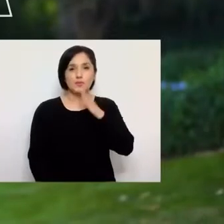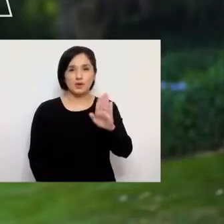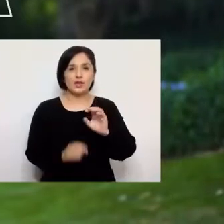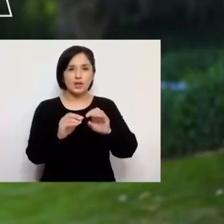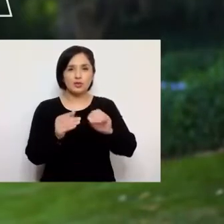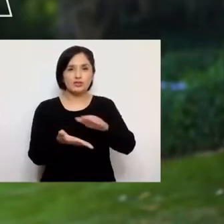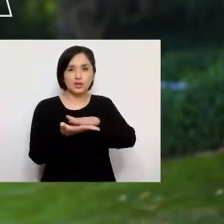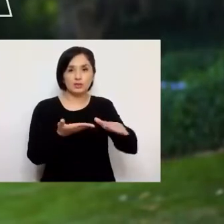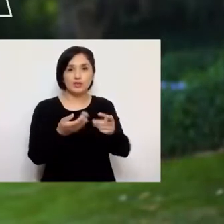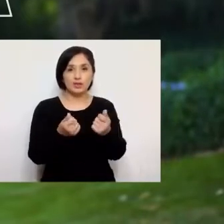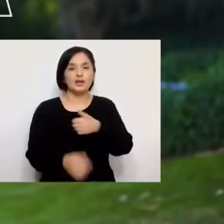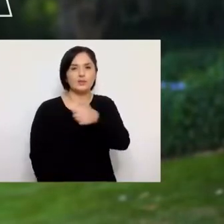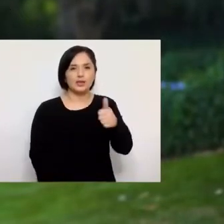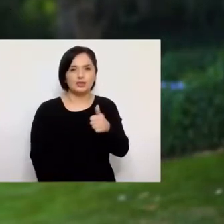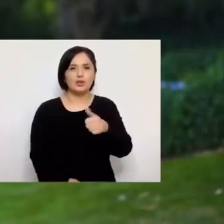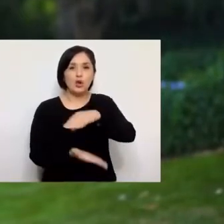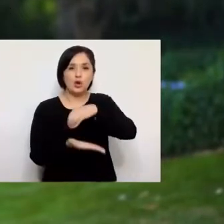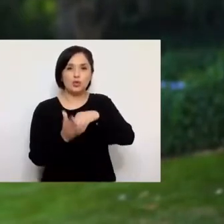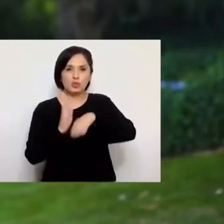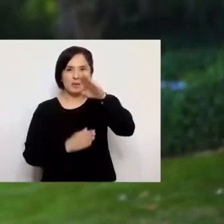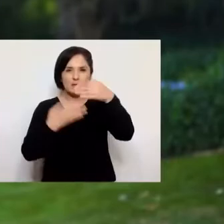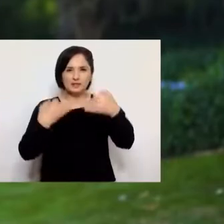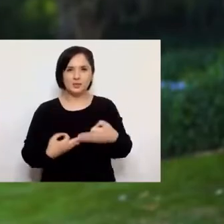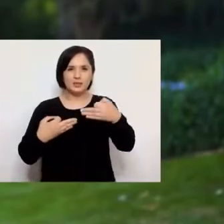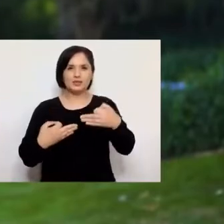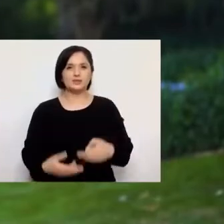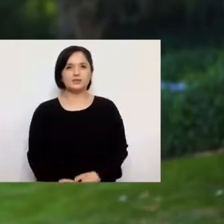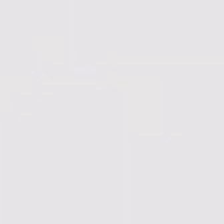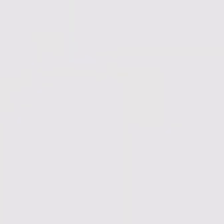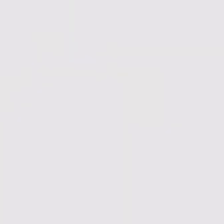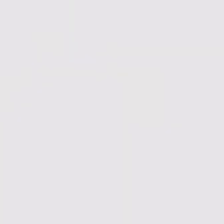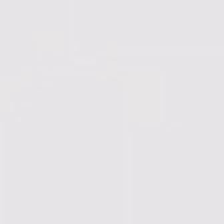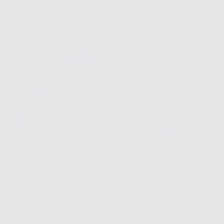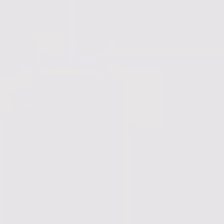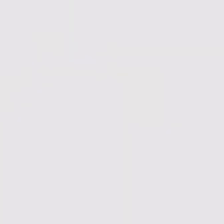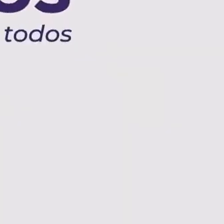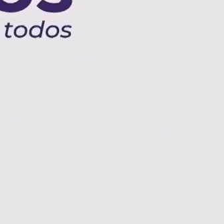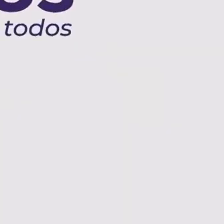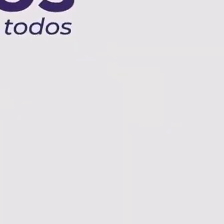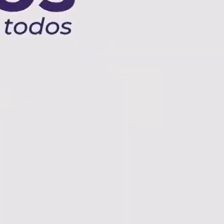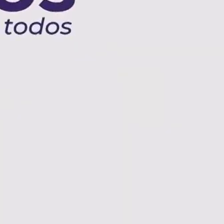Mejores pensiones, educación gratuita y de calidad para todos, comunas más seguras.